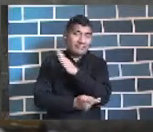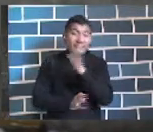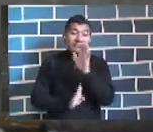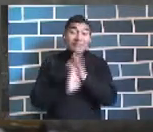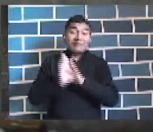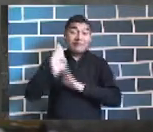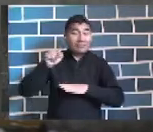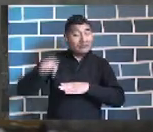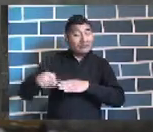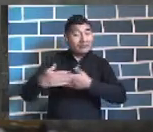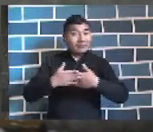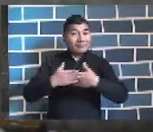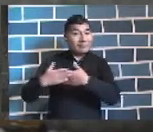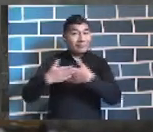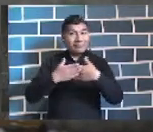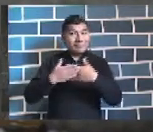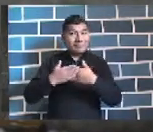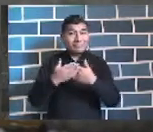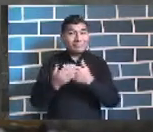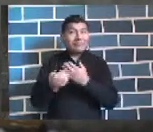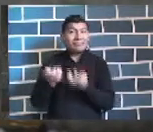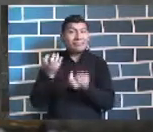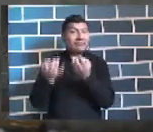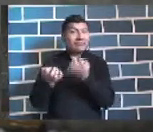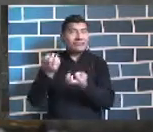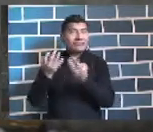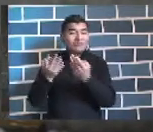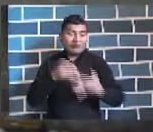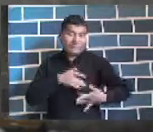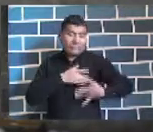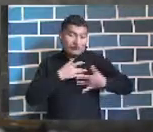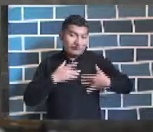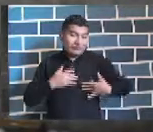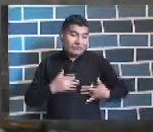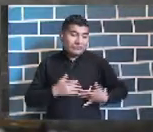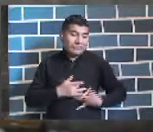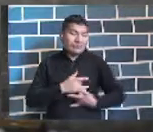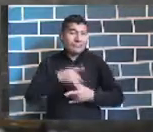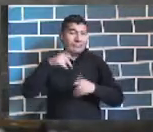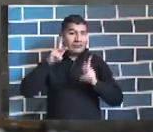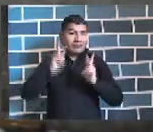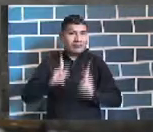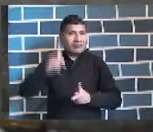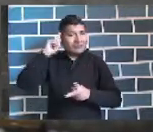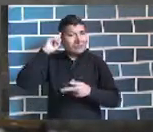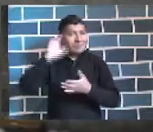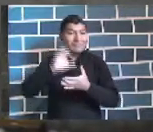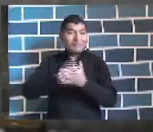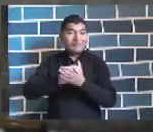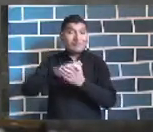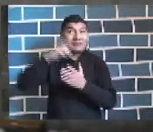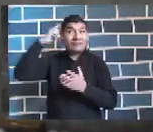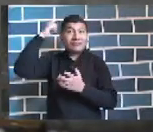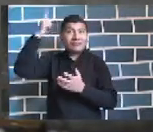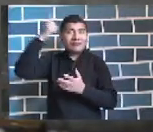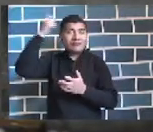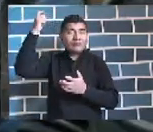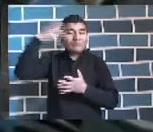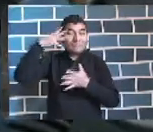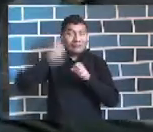luz, que arda esta luz en el corazón del creyente. La luz